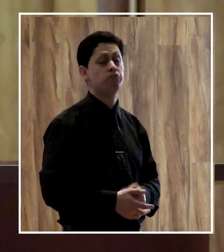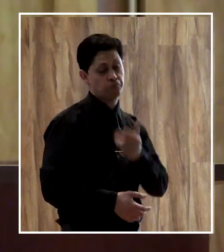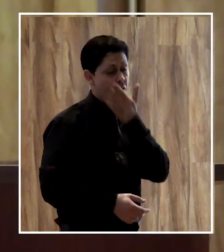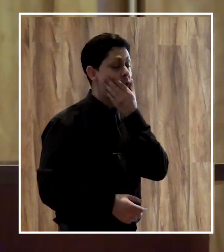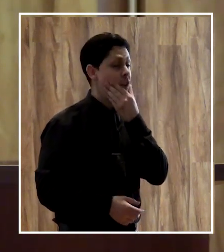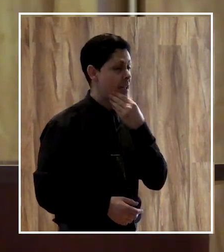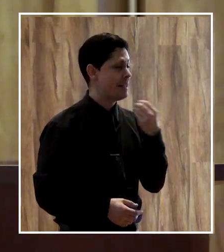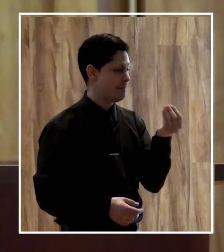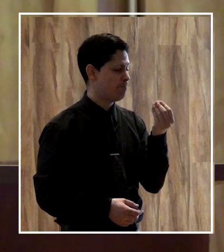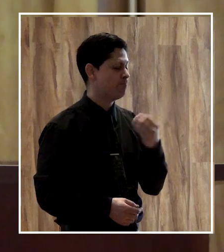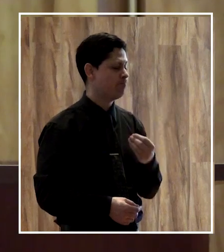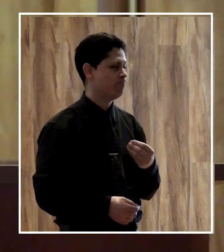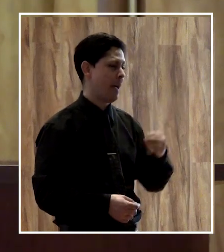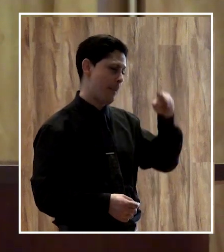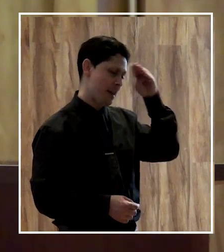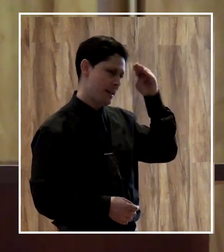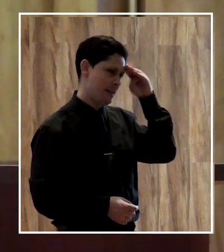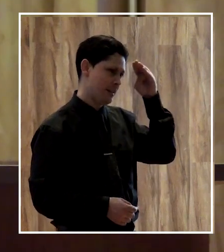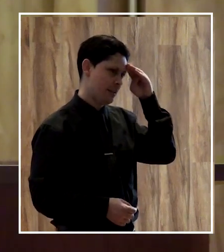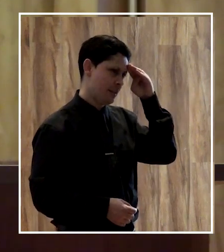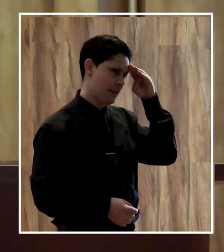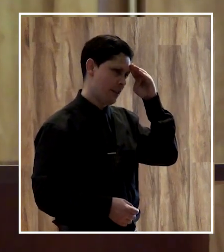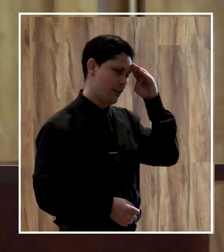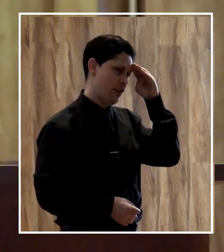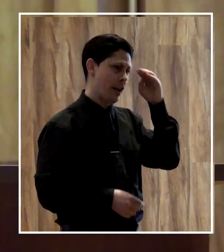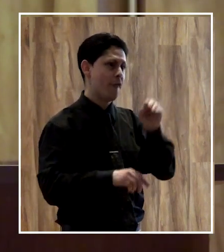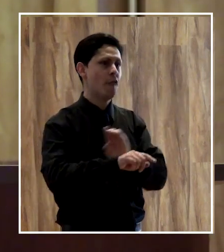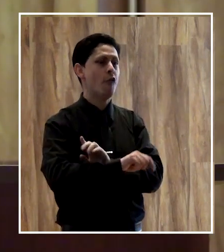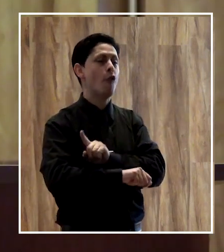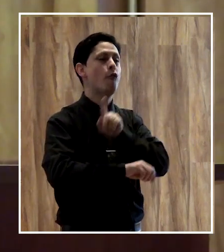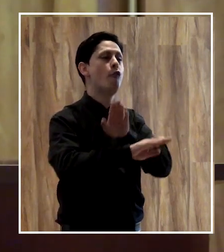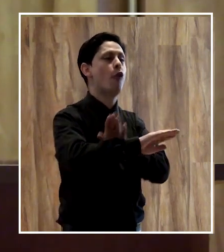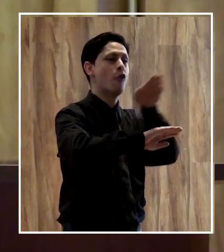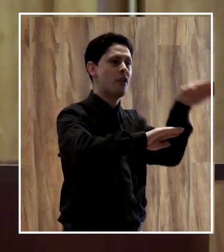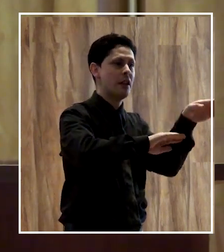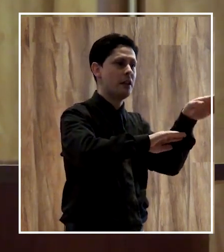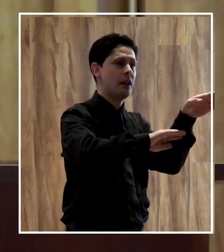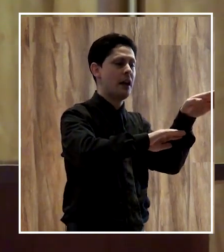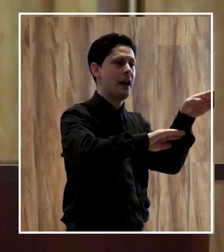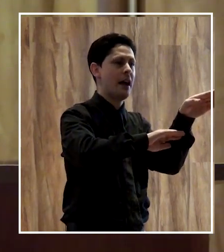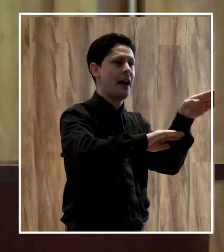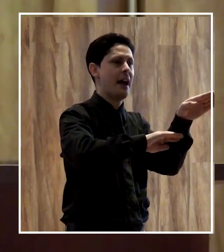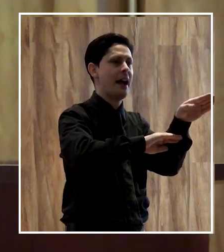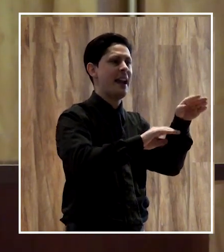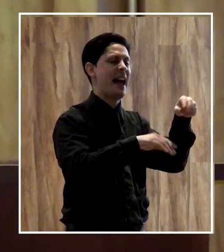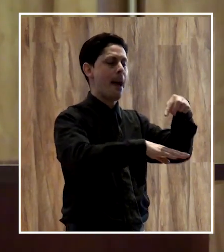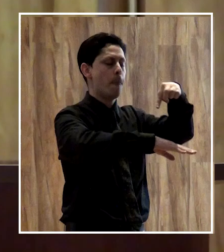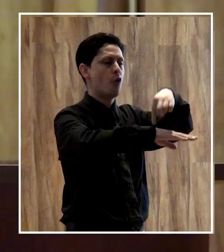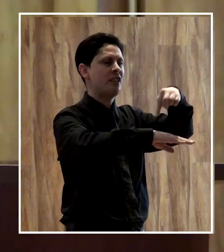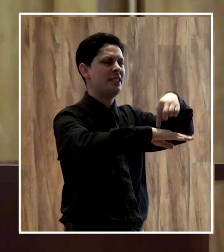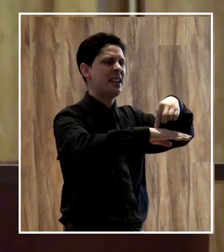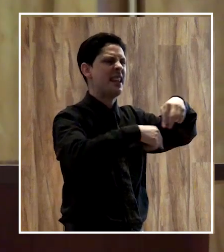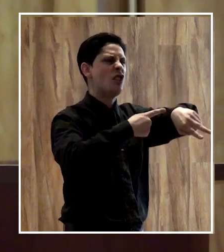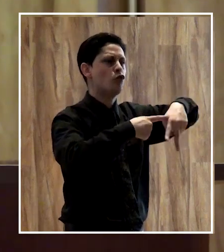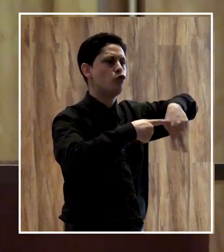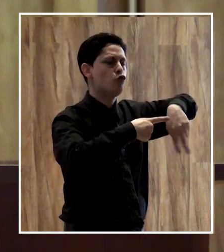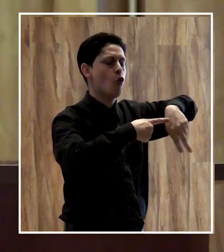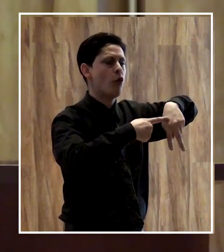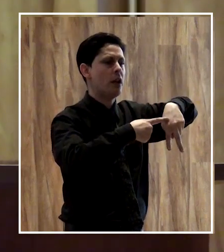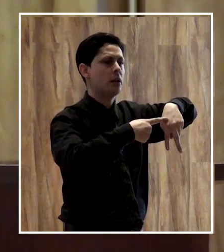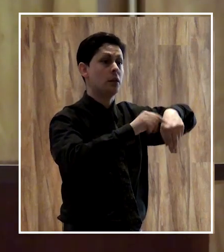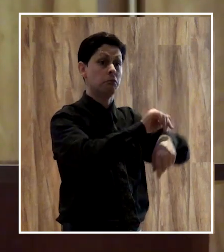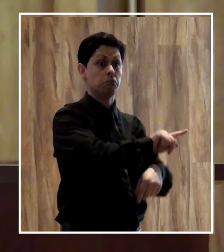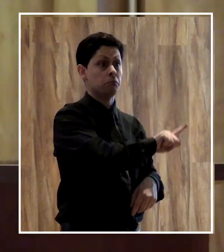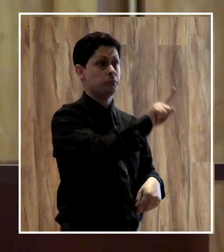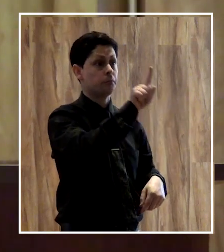Fue una bonita experiencia porque había vuelto de nuevo a las cabañas de la provincia de Ñuble, el juego